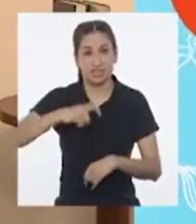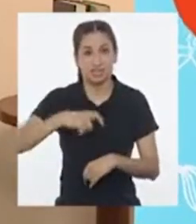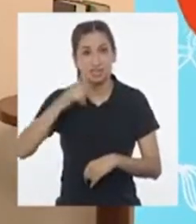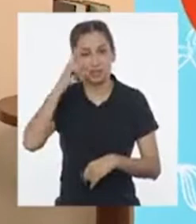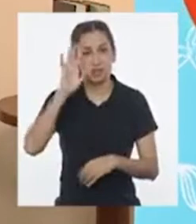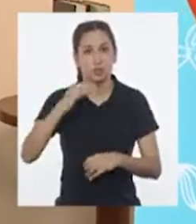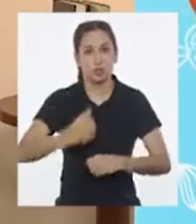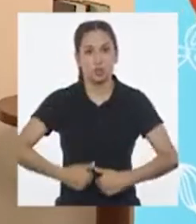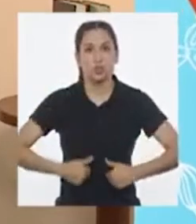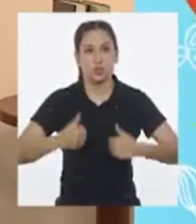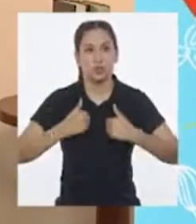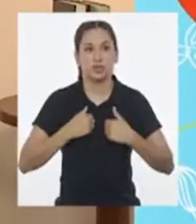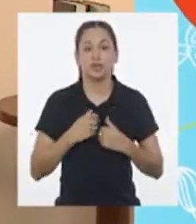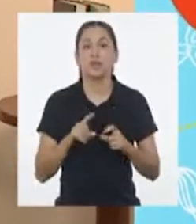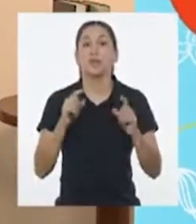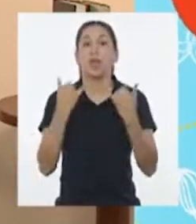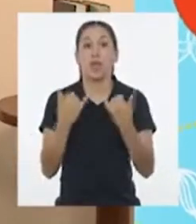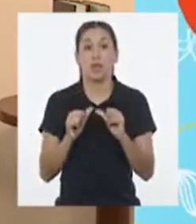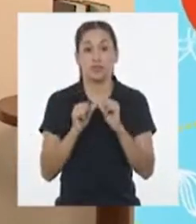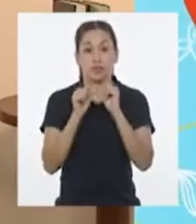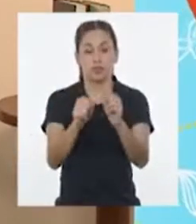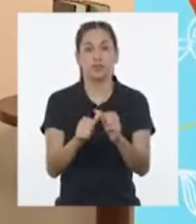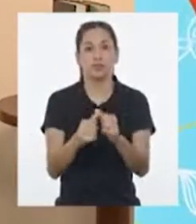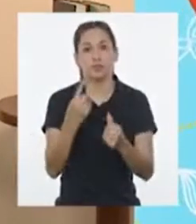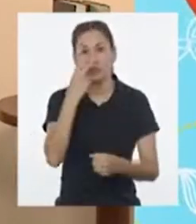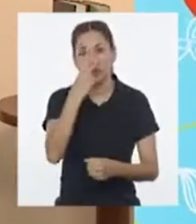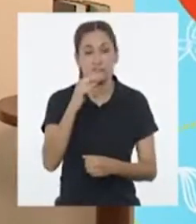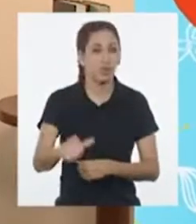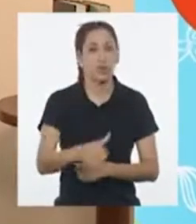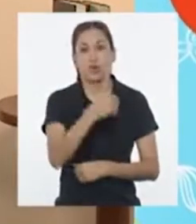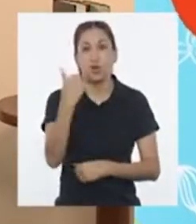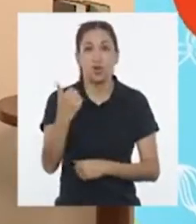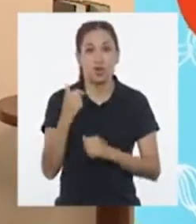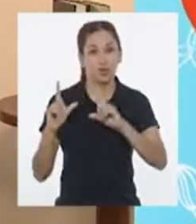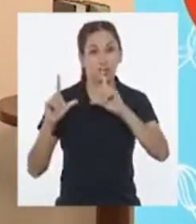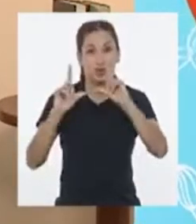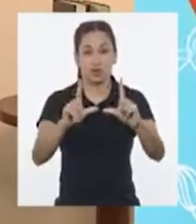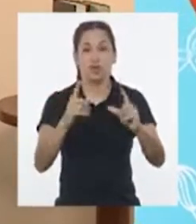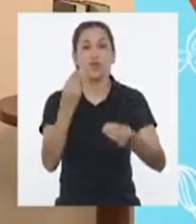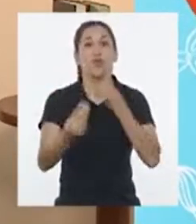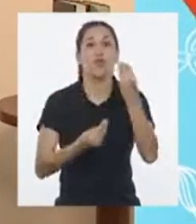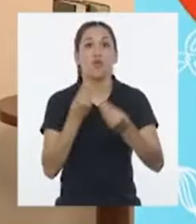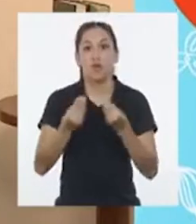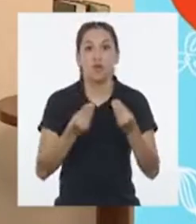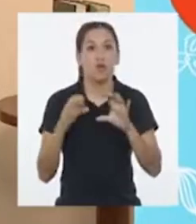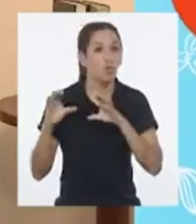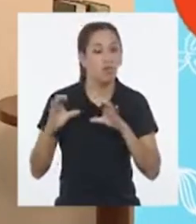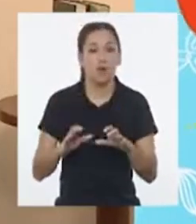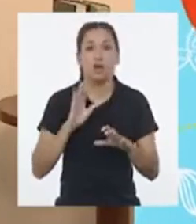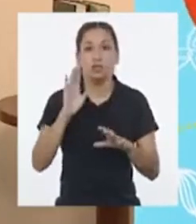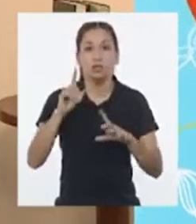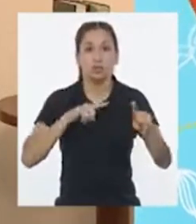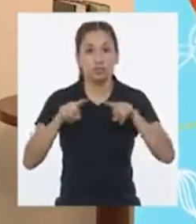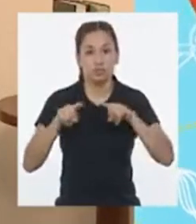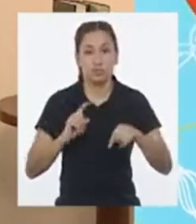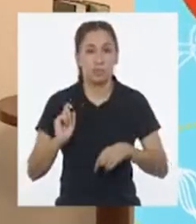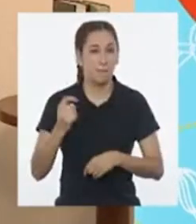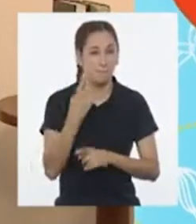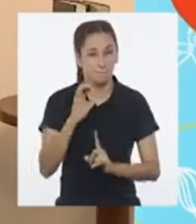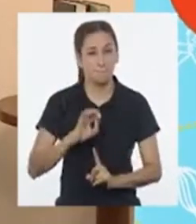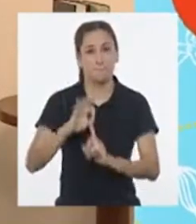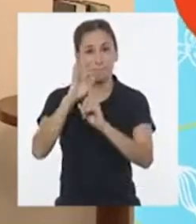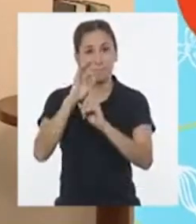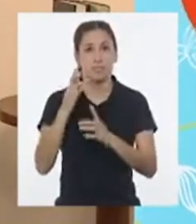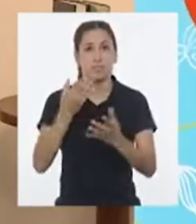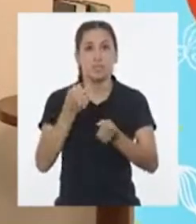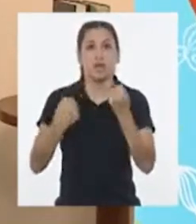necesarios para su sustento. A continuación, leamos la siguiente fuente sobre cómo funcionaba el